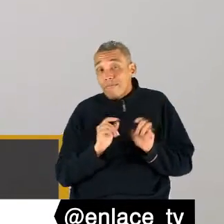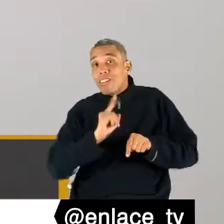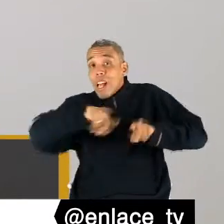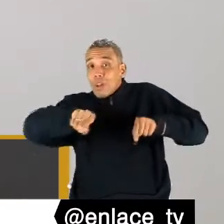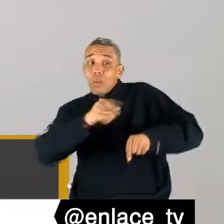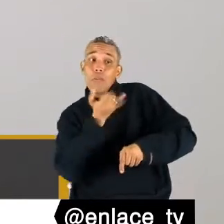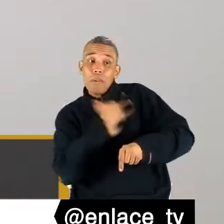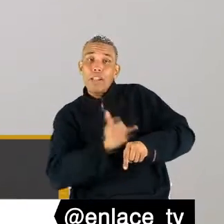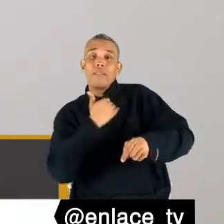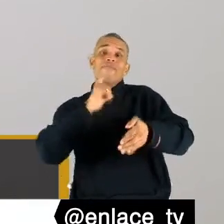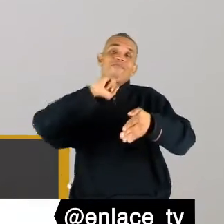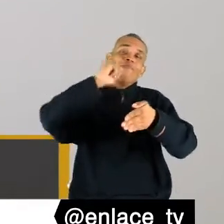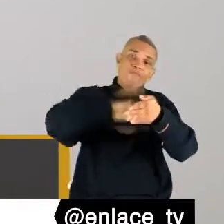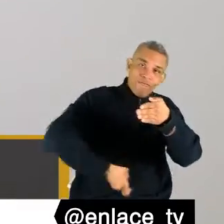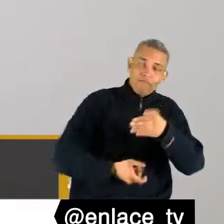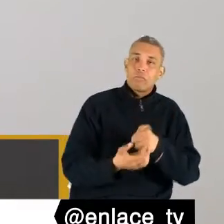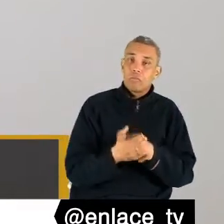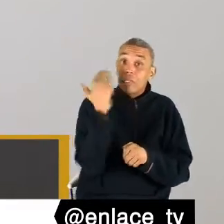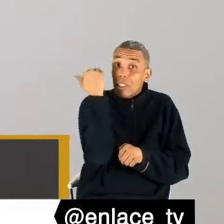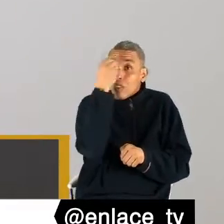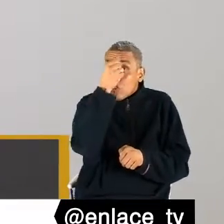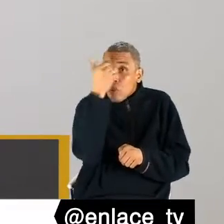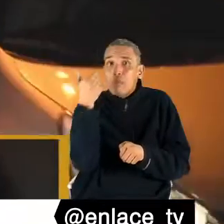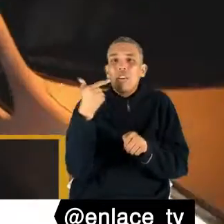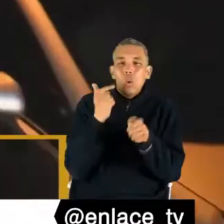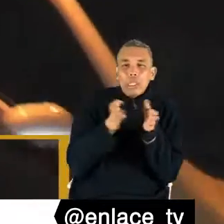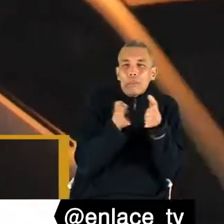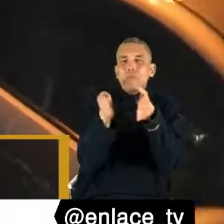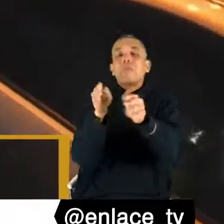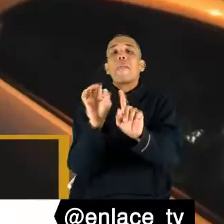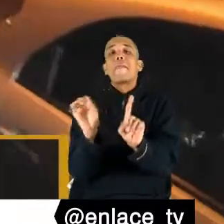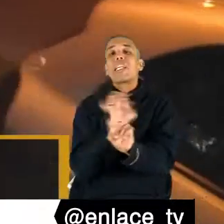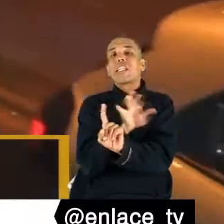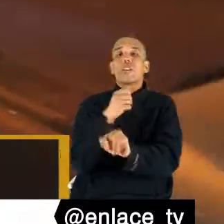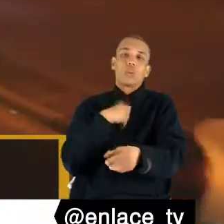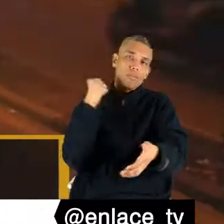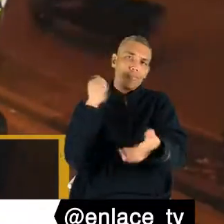día ayer domingo se presentaron 2 accidentes para la vía El Llanito. Se anuncian para esta